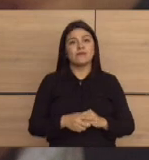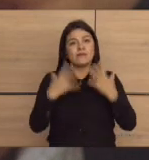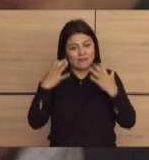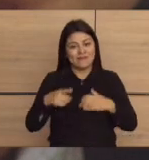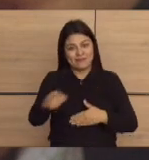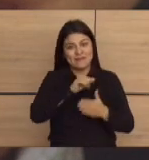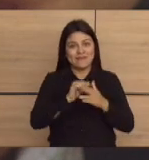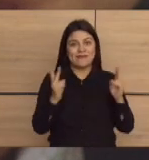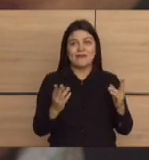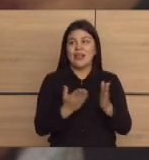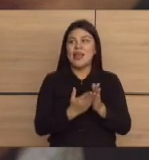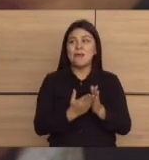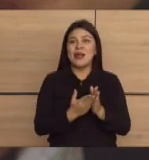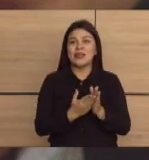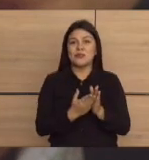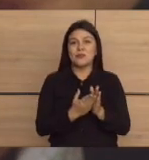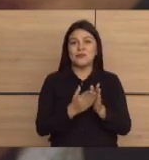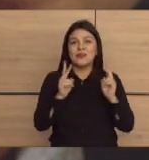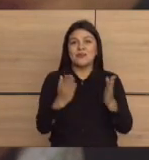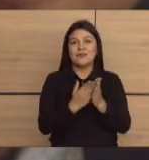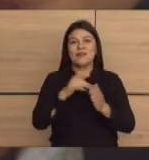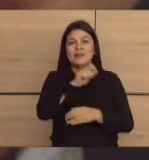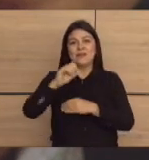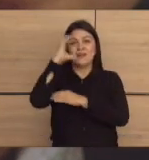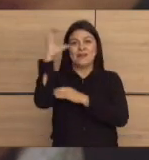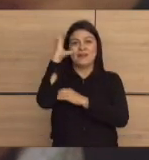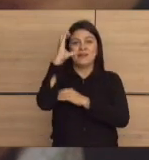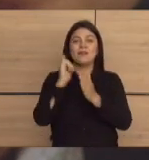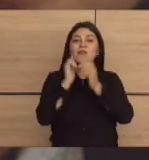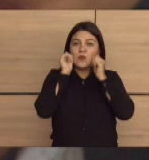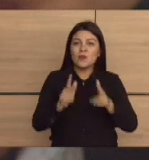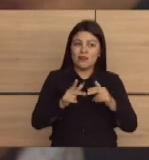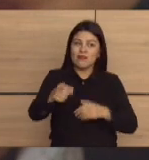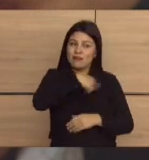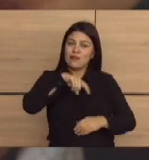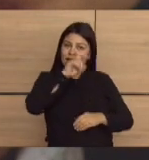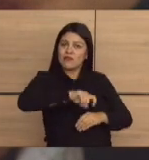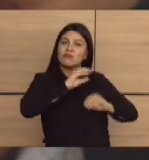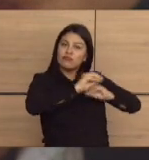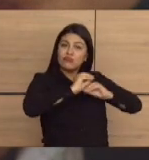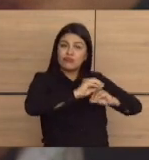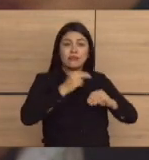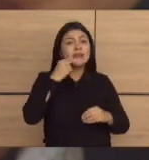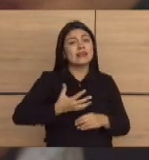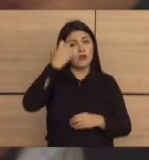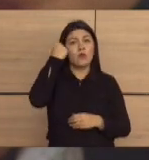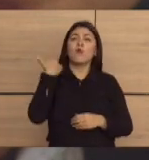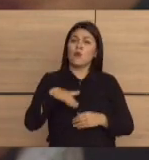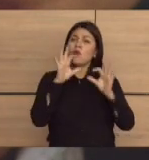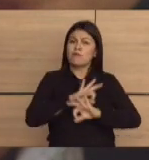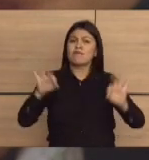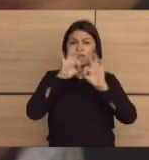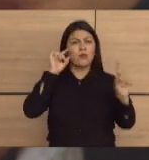Colombia no dejen de lado la formación humanística, y la historia es muy importante en ese